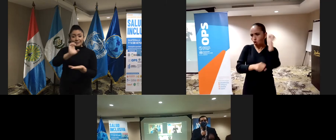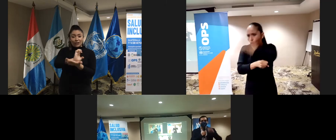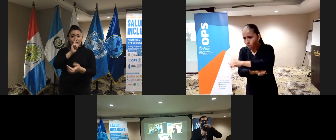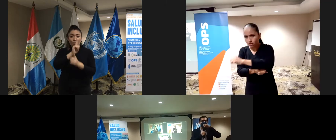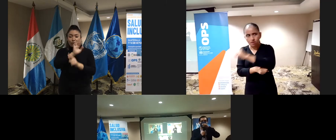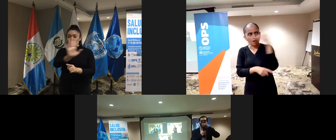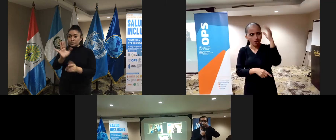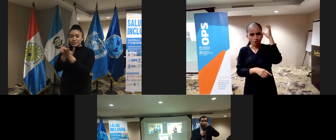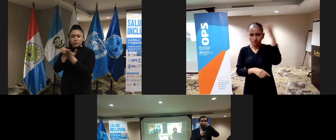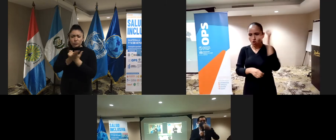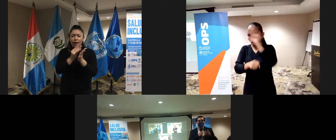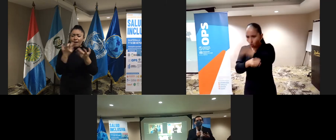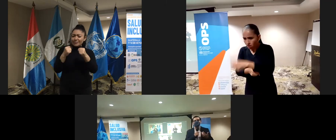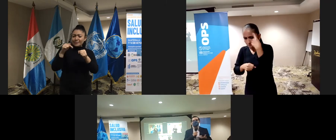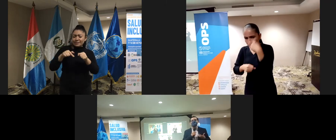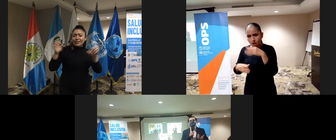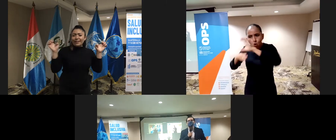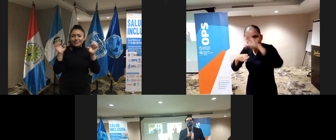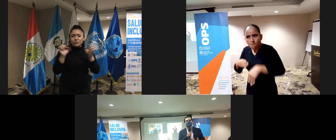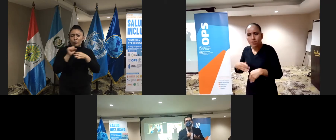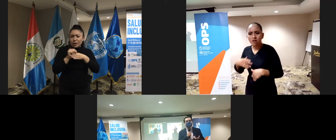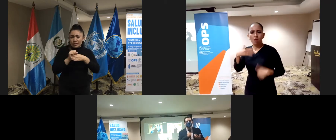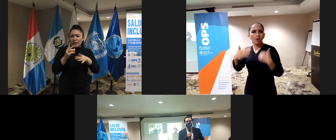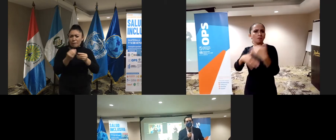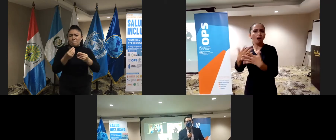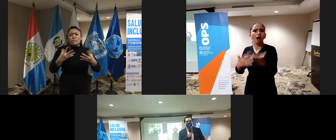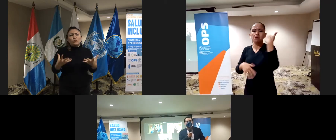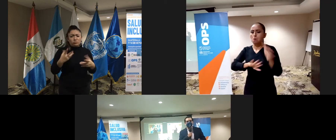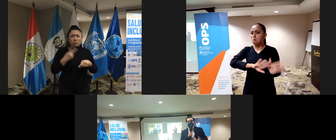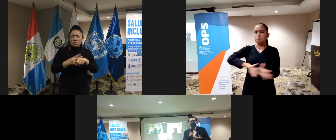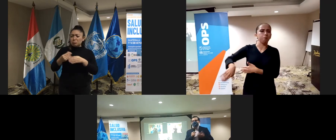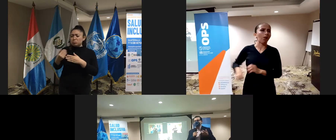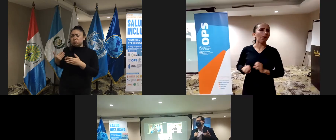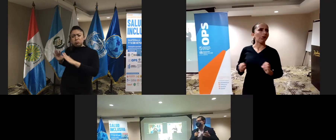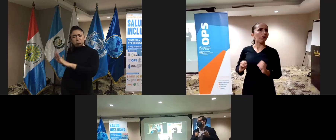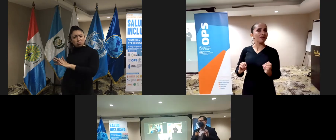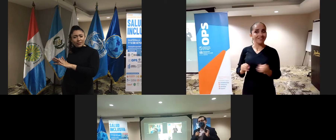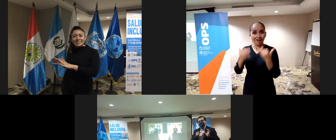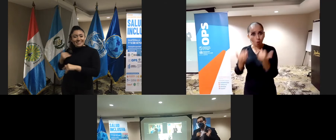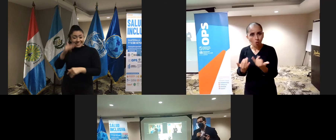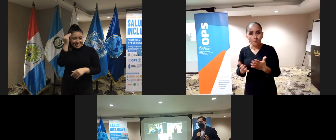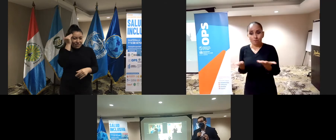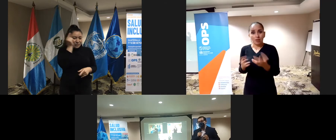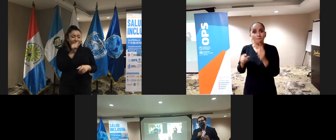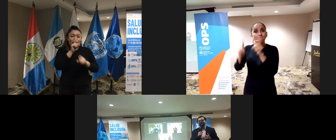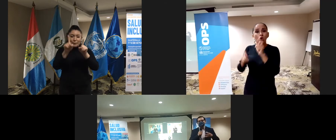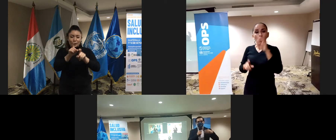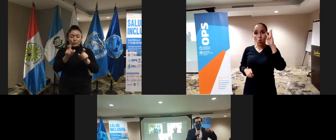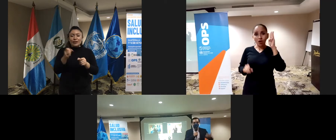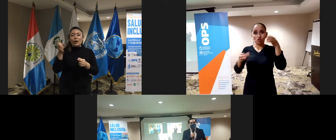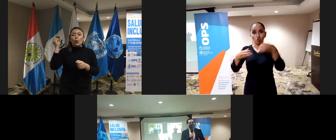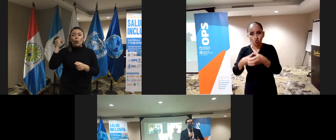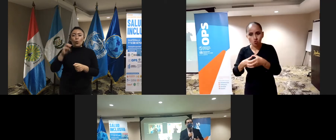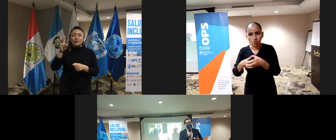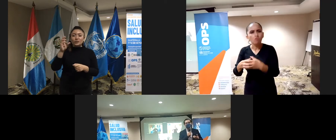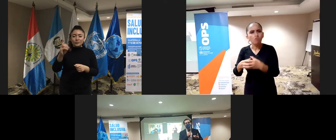instituciones a realizar este ejercicio que por mucho ha quedado rezagado. Sabemos que las preguntas del Washington Group se